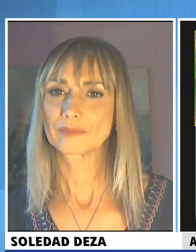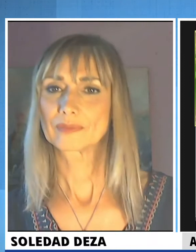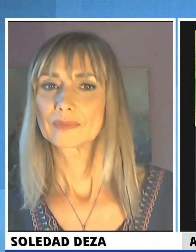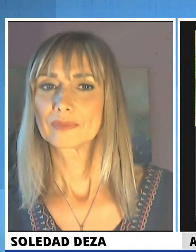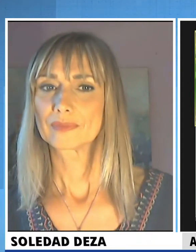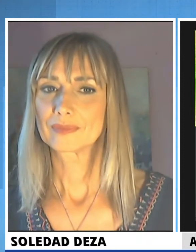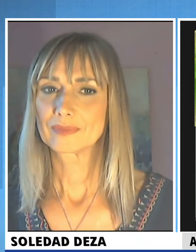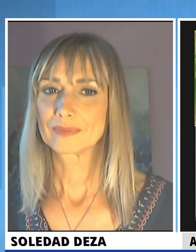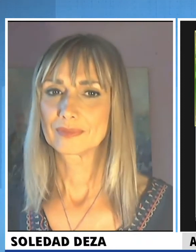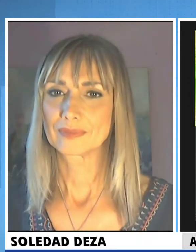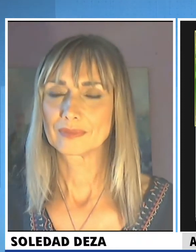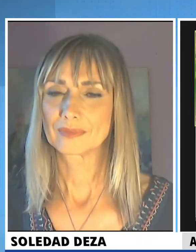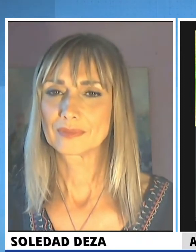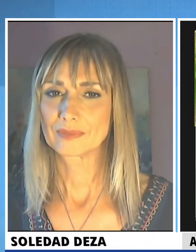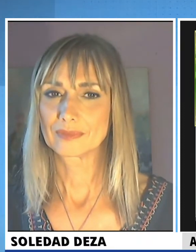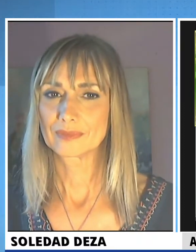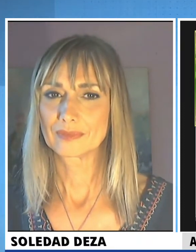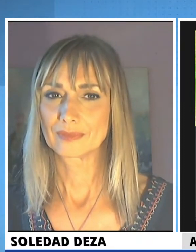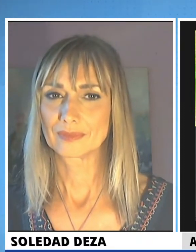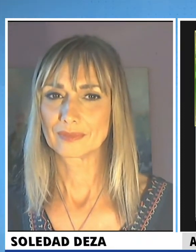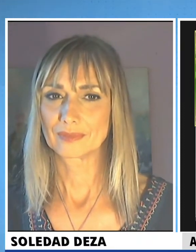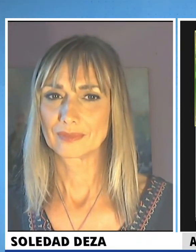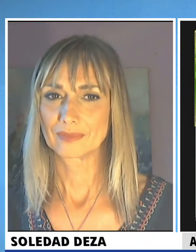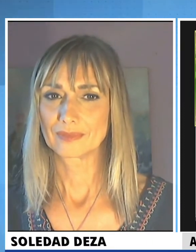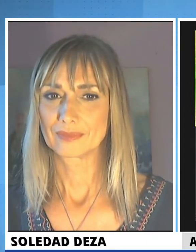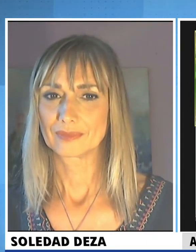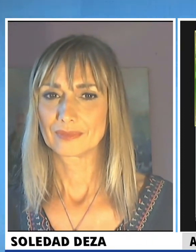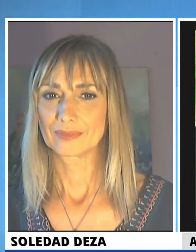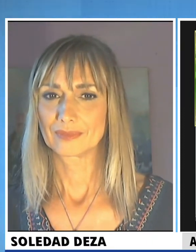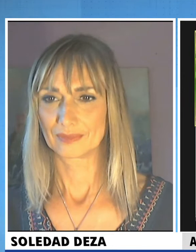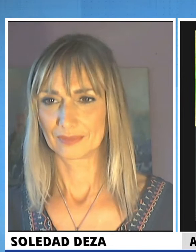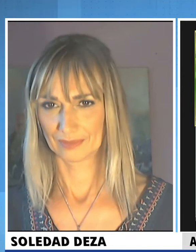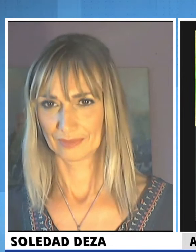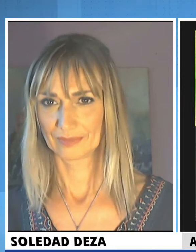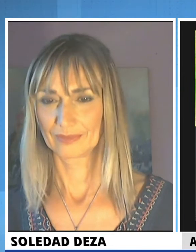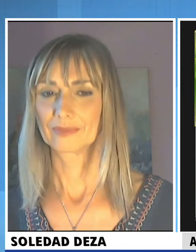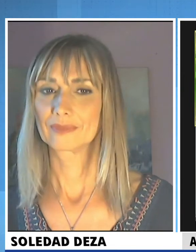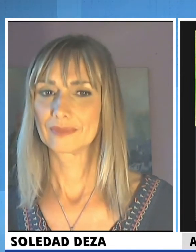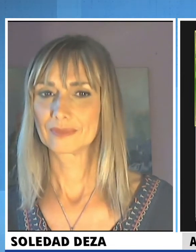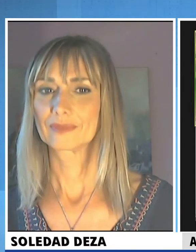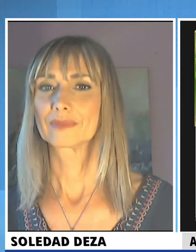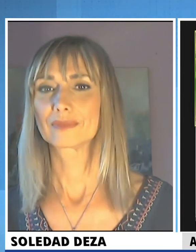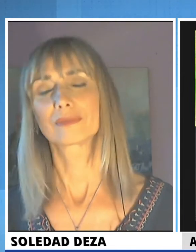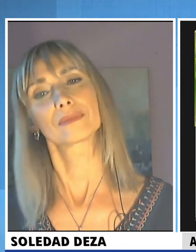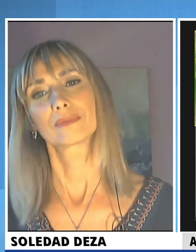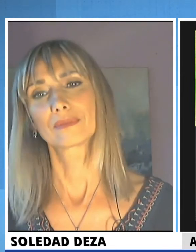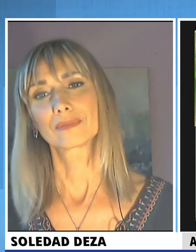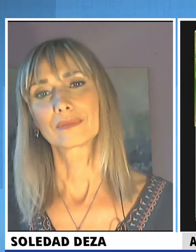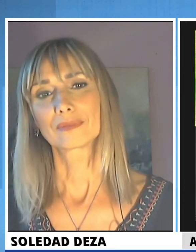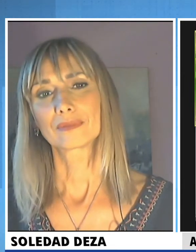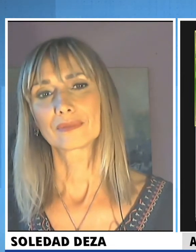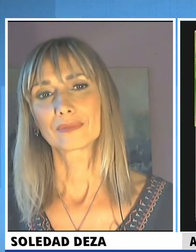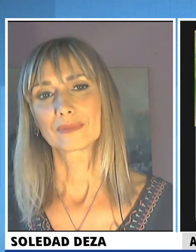y la diputada si podría pensar alguna posibilidad de articular y retomar esa experiencia que bien nombraba la